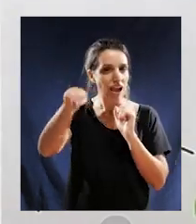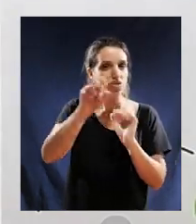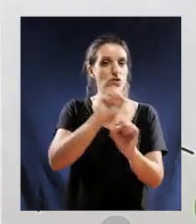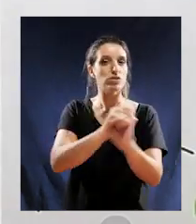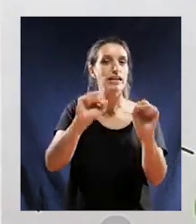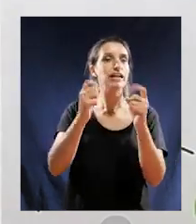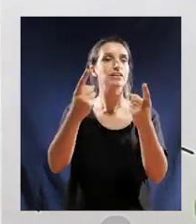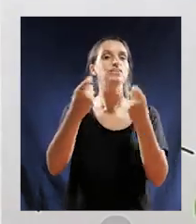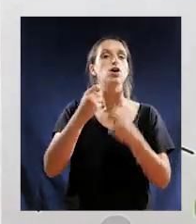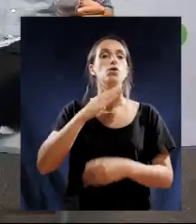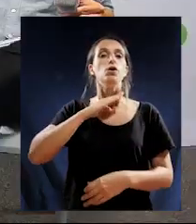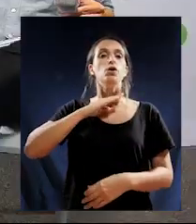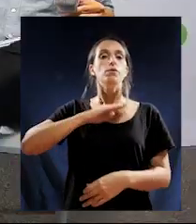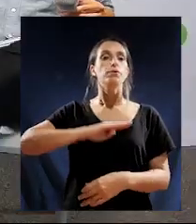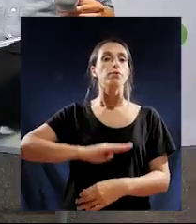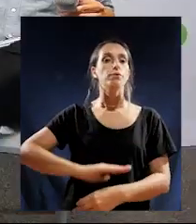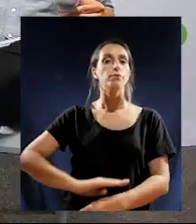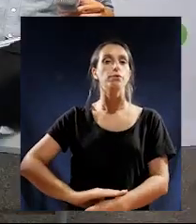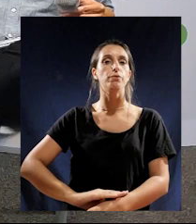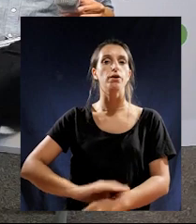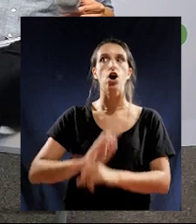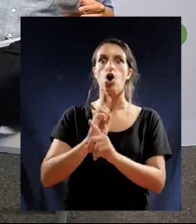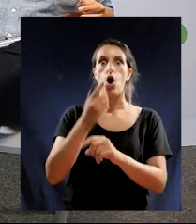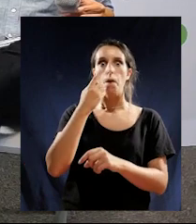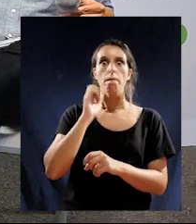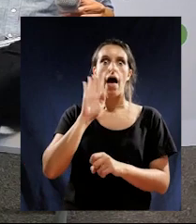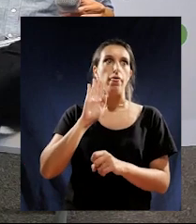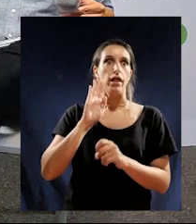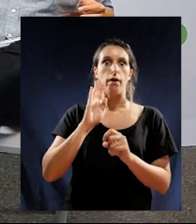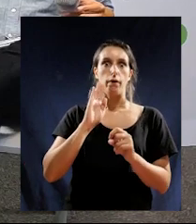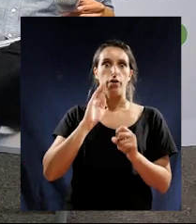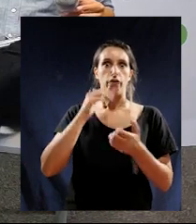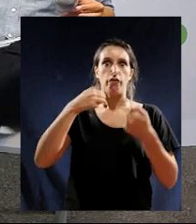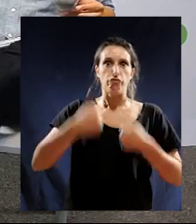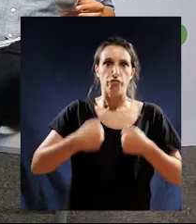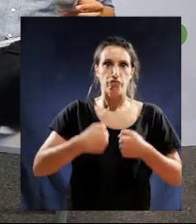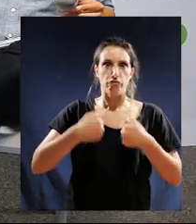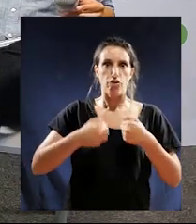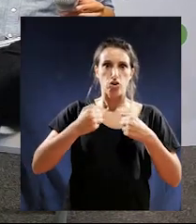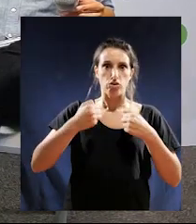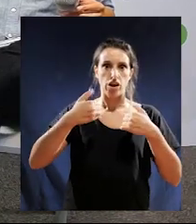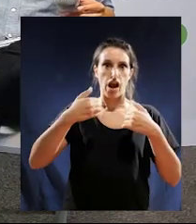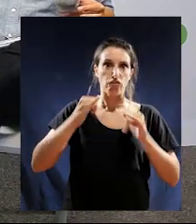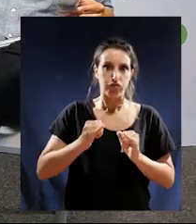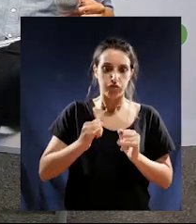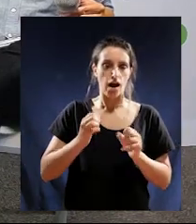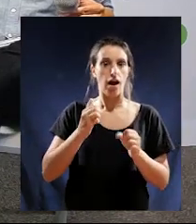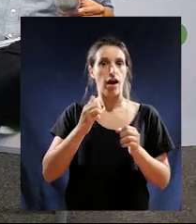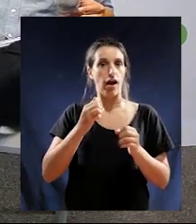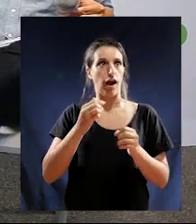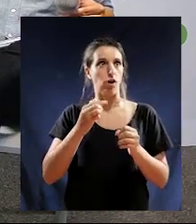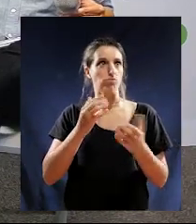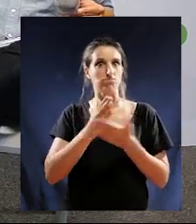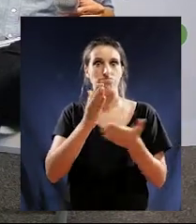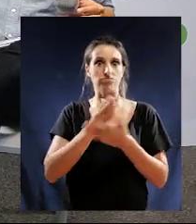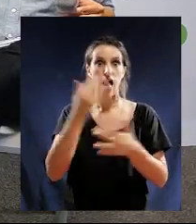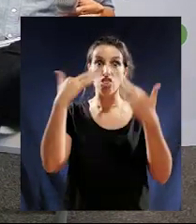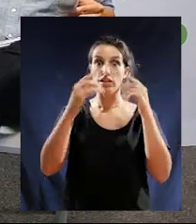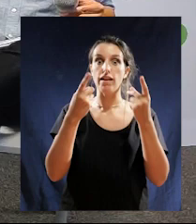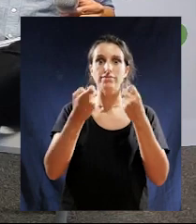rincones donde respirar un poco esta presencia tan excesiva diría yo de los padres y estoy hablando también en nombre